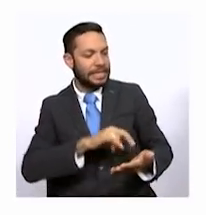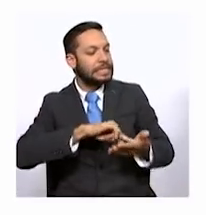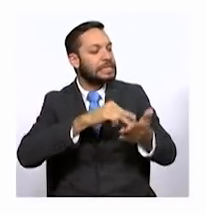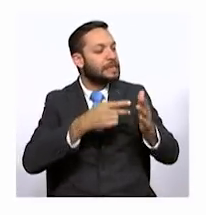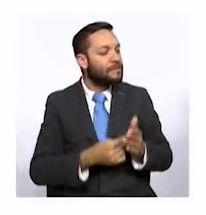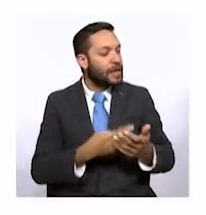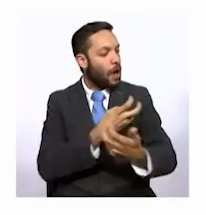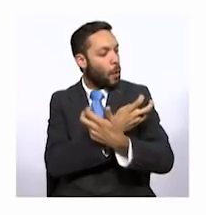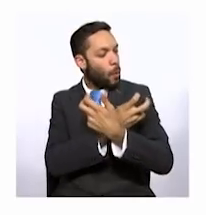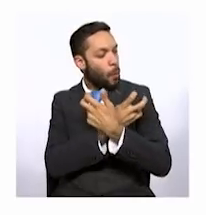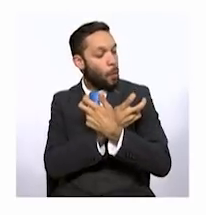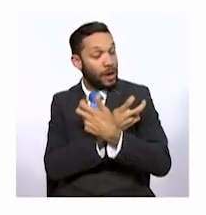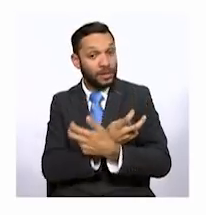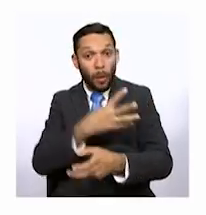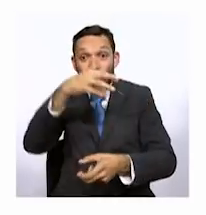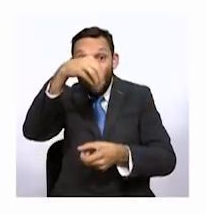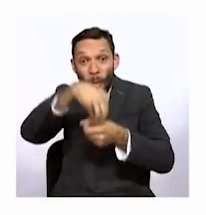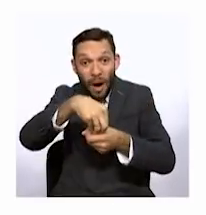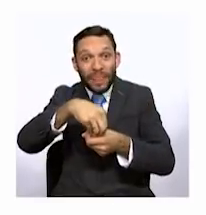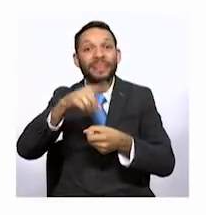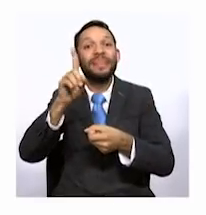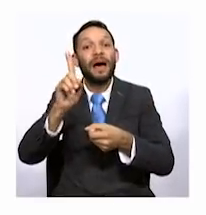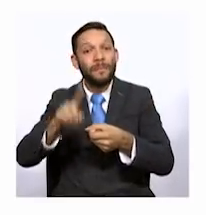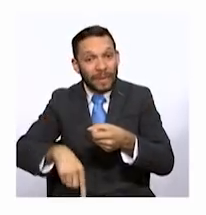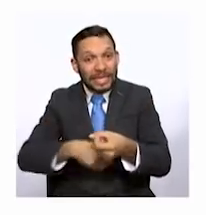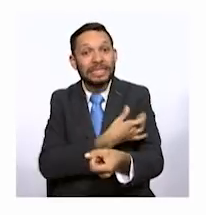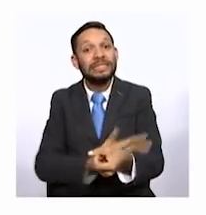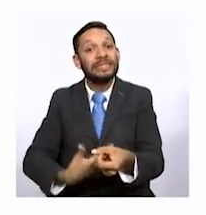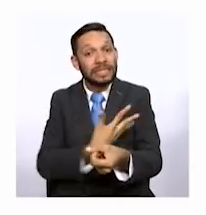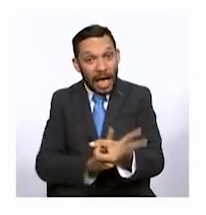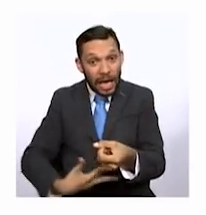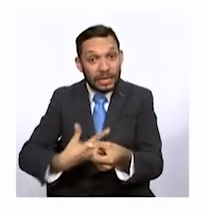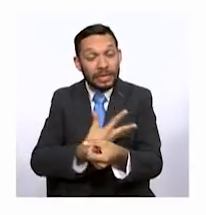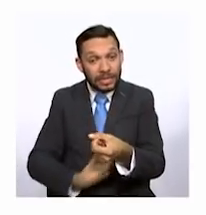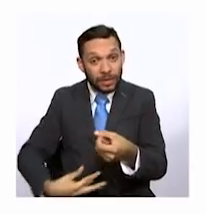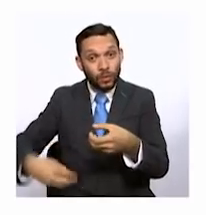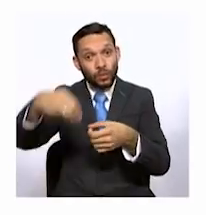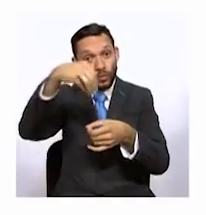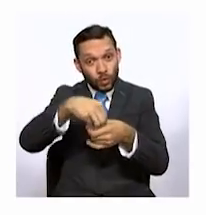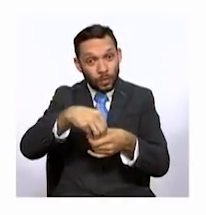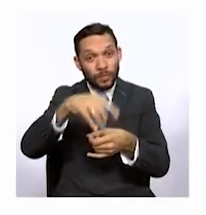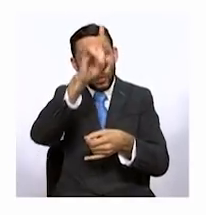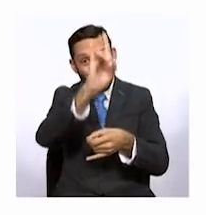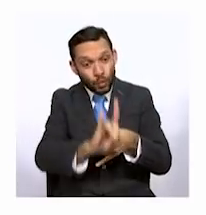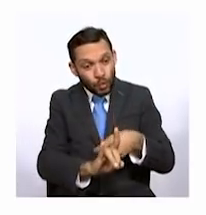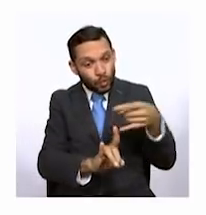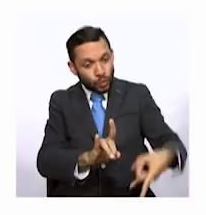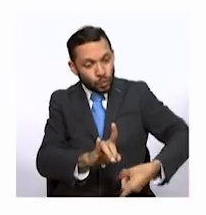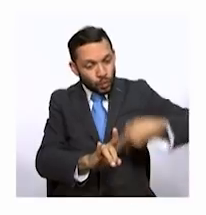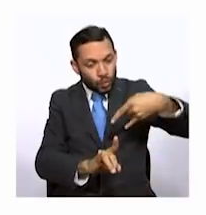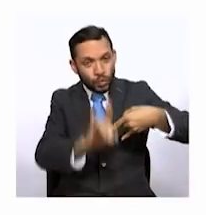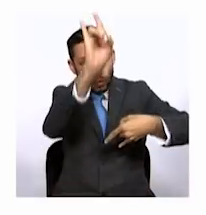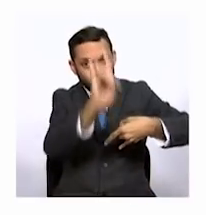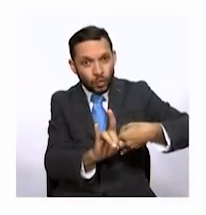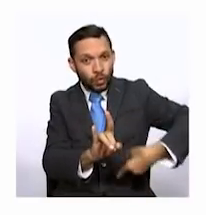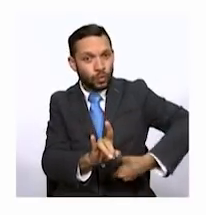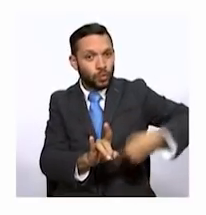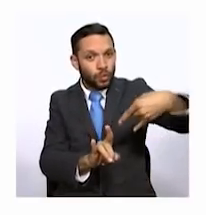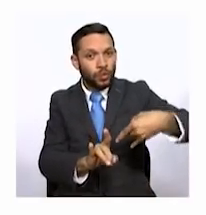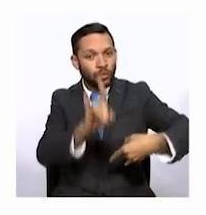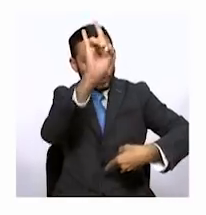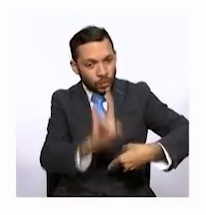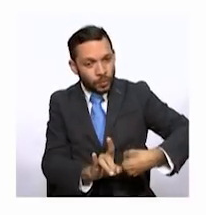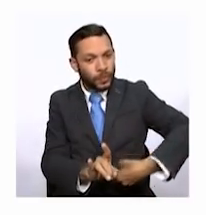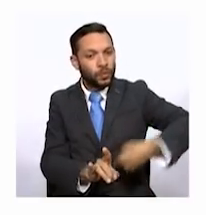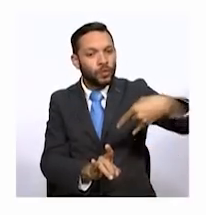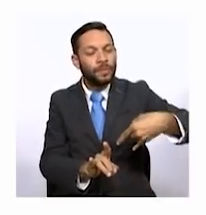la circulación que tenemos nosotros por los vasos sanguíneos. De hecho, muchas veces en los niños, cuando no es posible canalizarles una vena o algo, nosotros